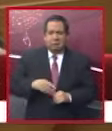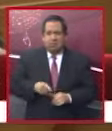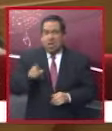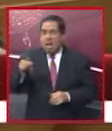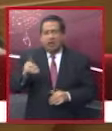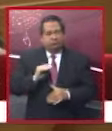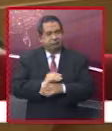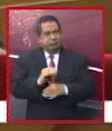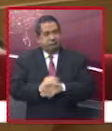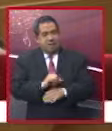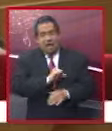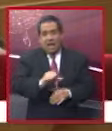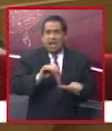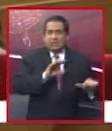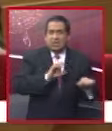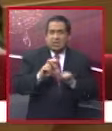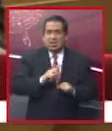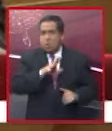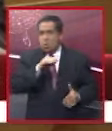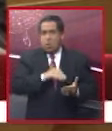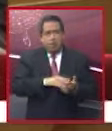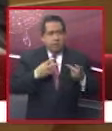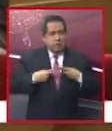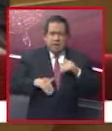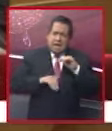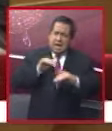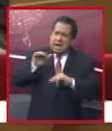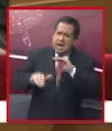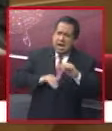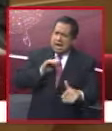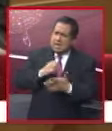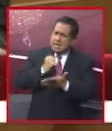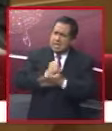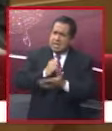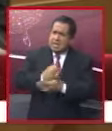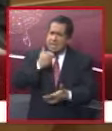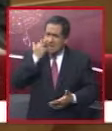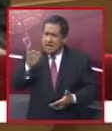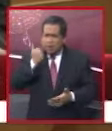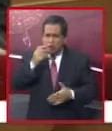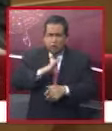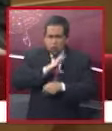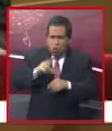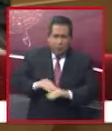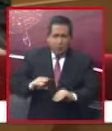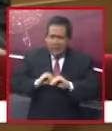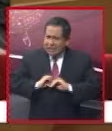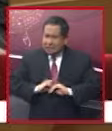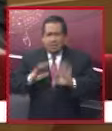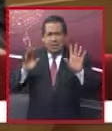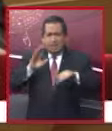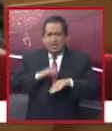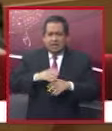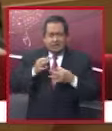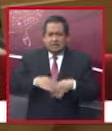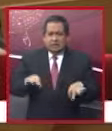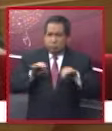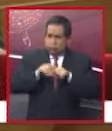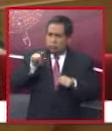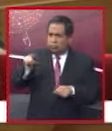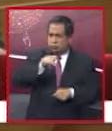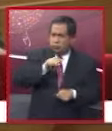voz de 634,000 ciudadanos que exigían total transparencia en los